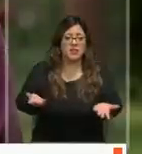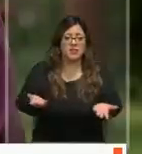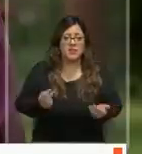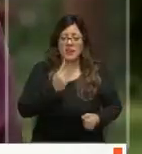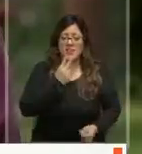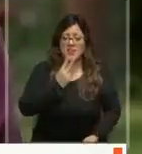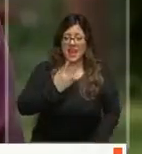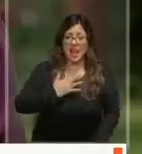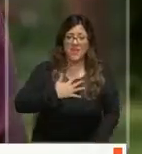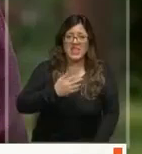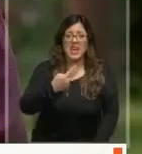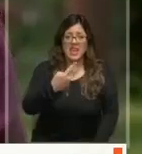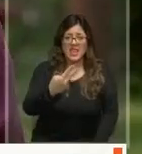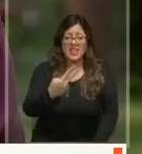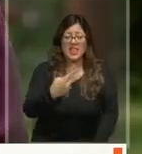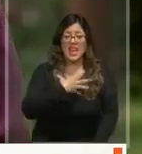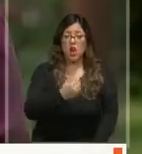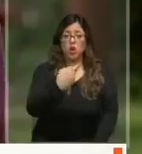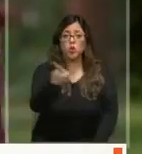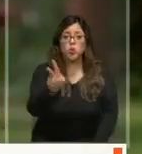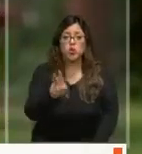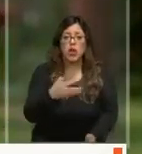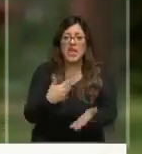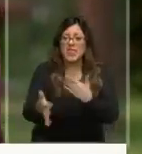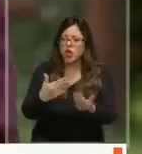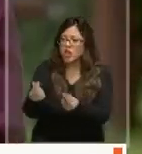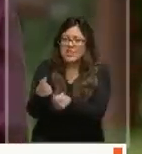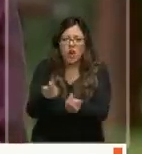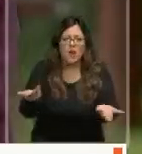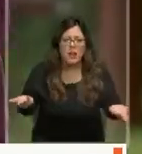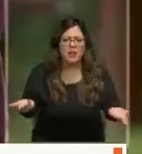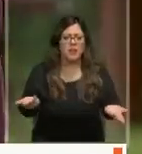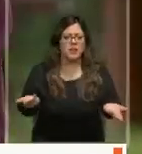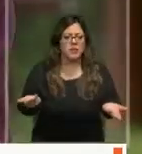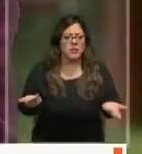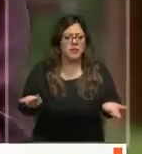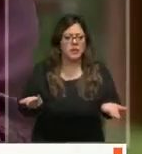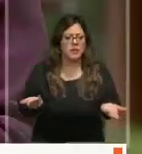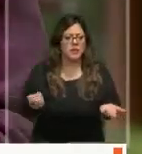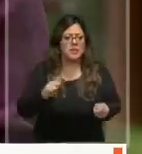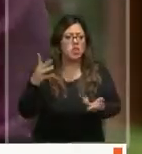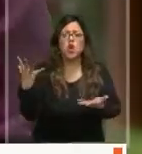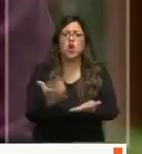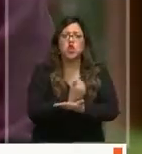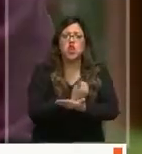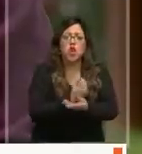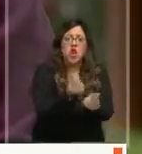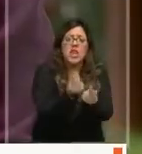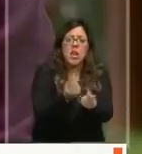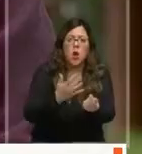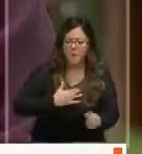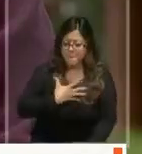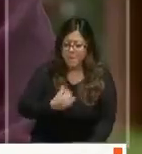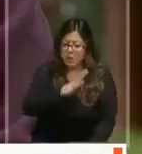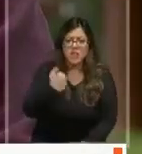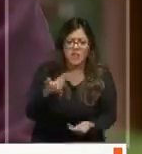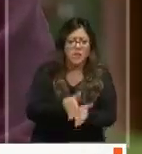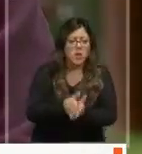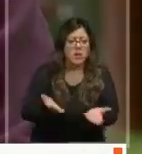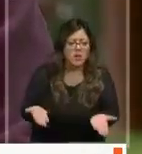hijo y por otro, ¿de dónde saco la plata? Si no consigo la plata, mi hijo se muere.